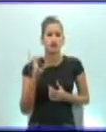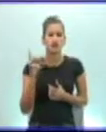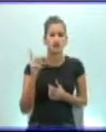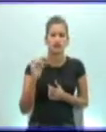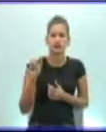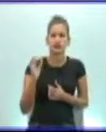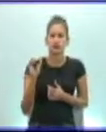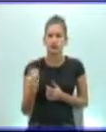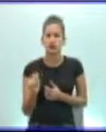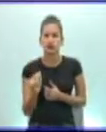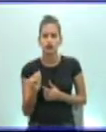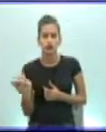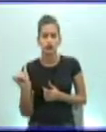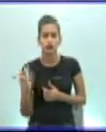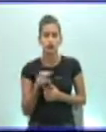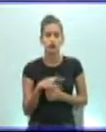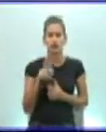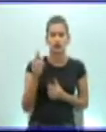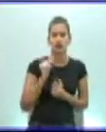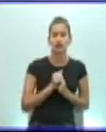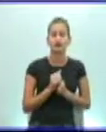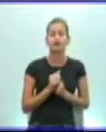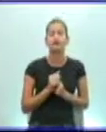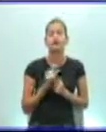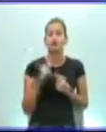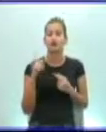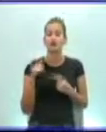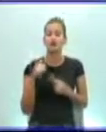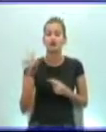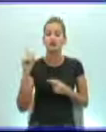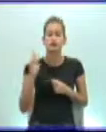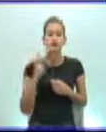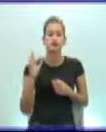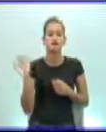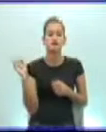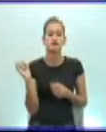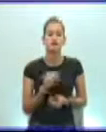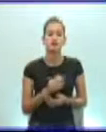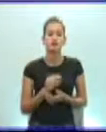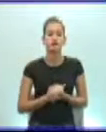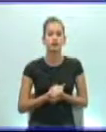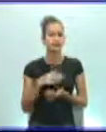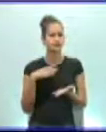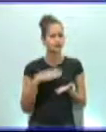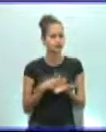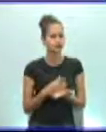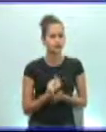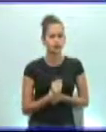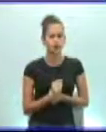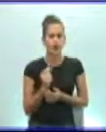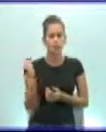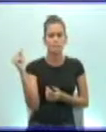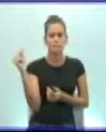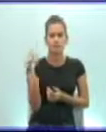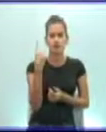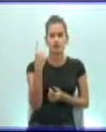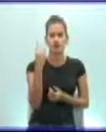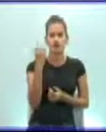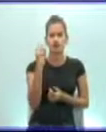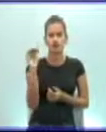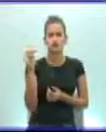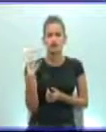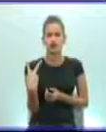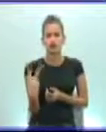racional, también es real, por supuesto, y la afirmación es falsa. Continuamos. Menos 1 sobre 2, menos 1